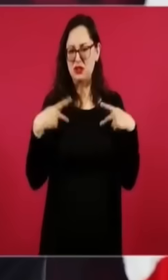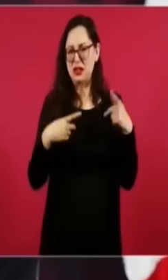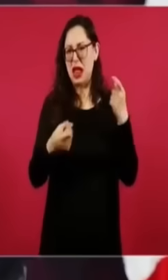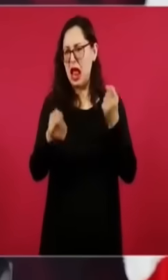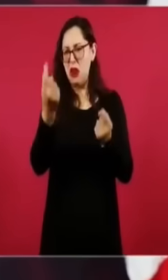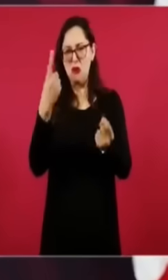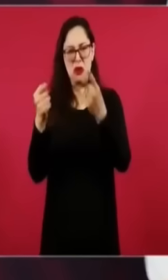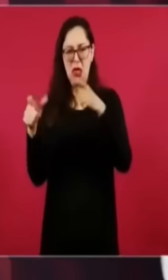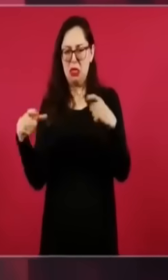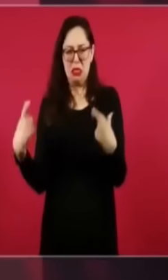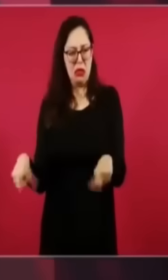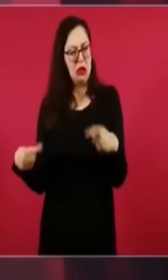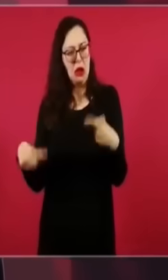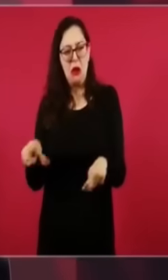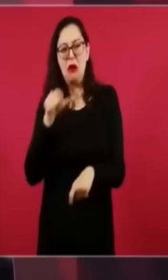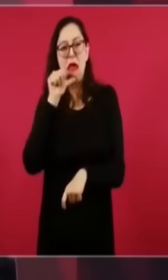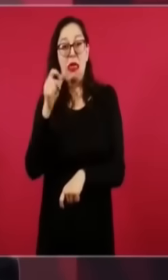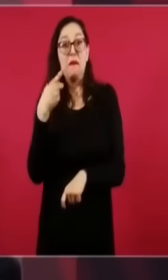aspiracionistas, ¿no?